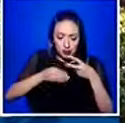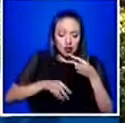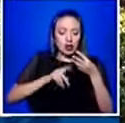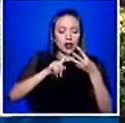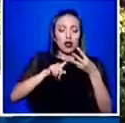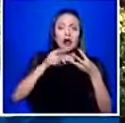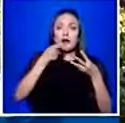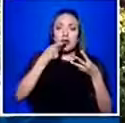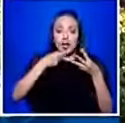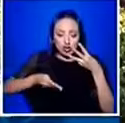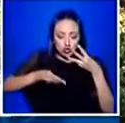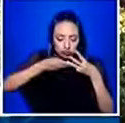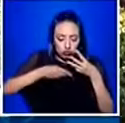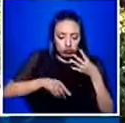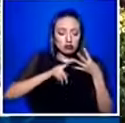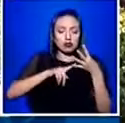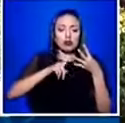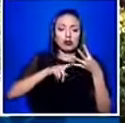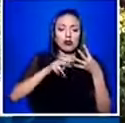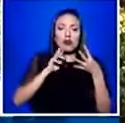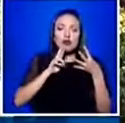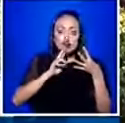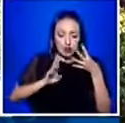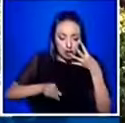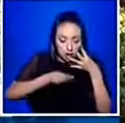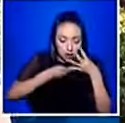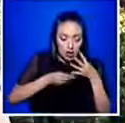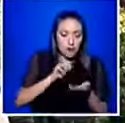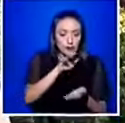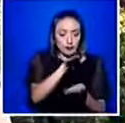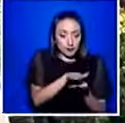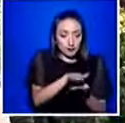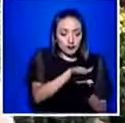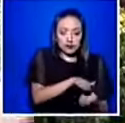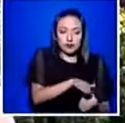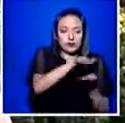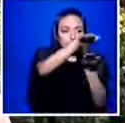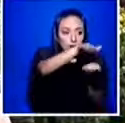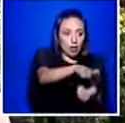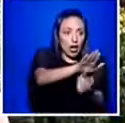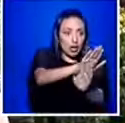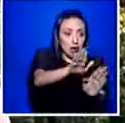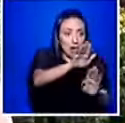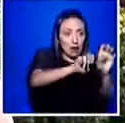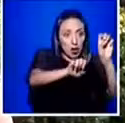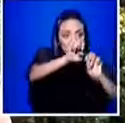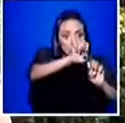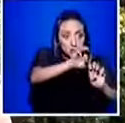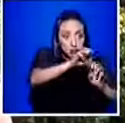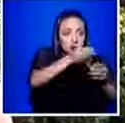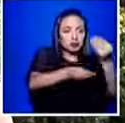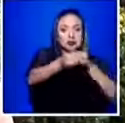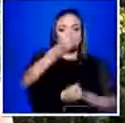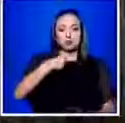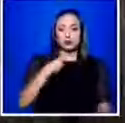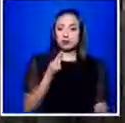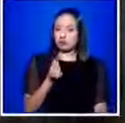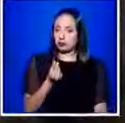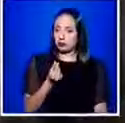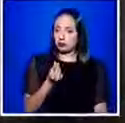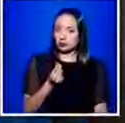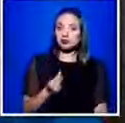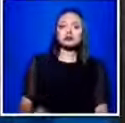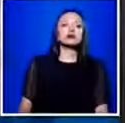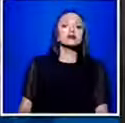de medicinas y obviamente también los resultados como respaldo. Y eso va a un proceso de auditoría y luego te hacen el reembolso de los gastos. En